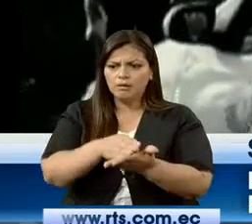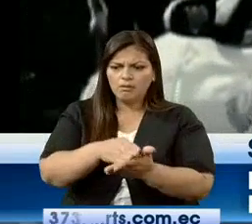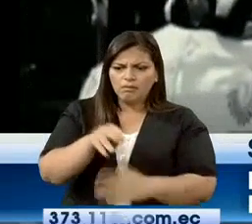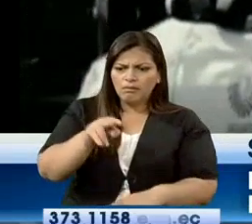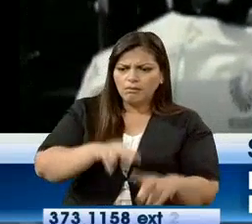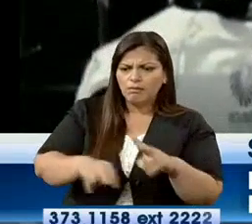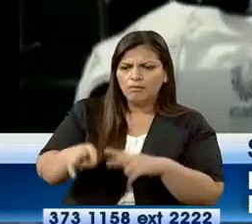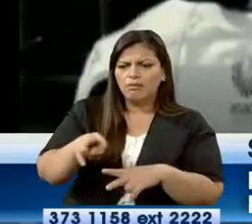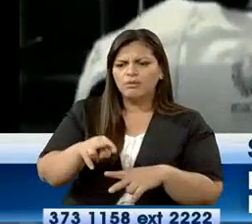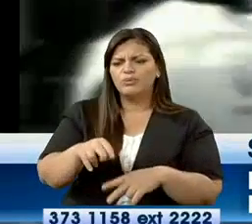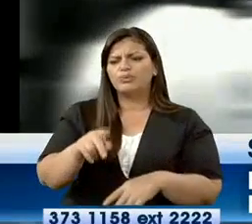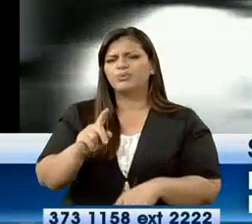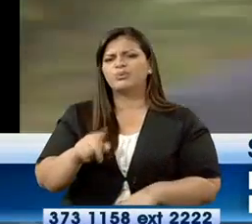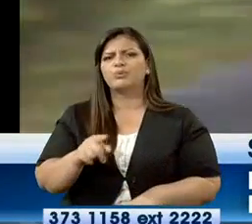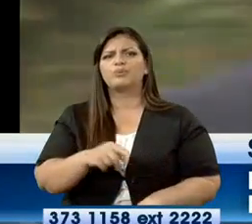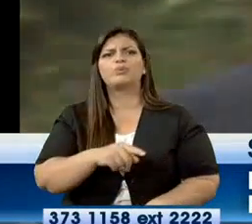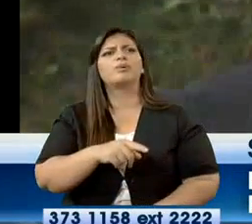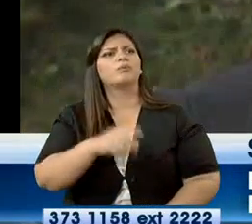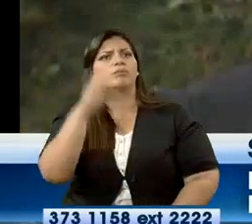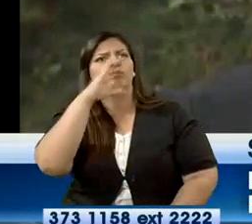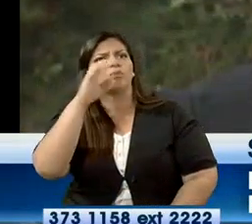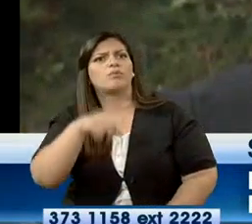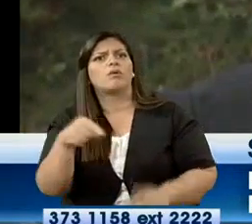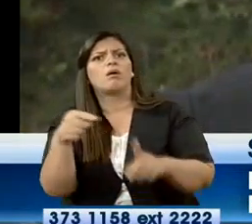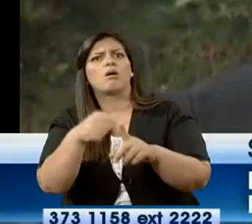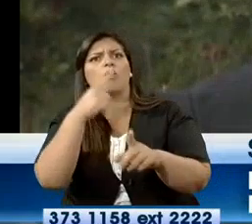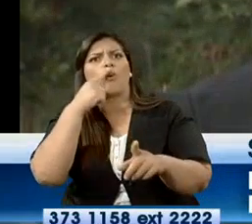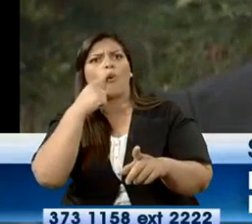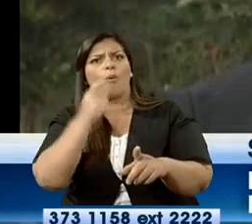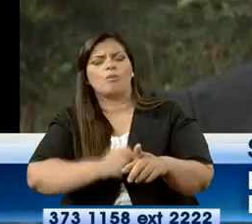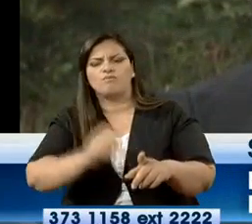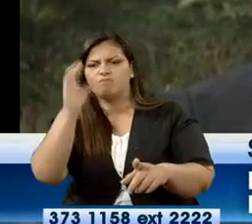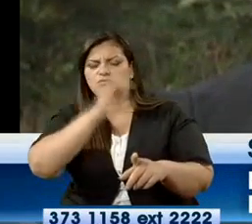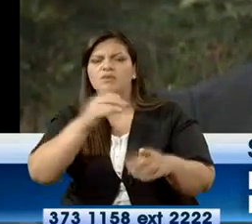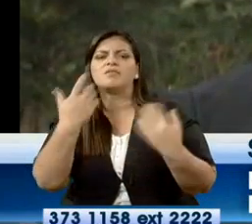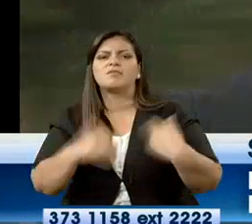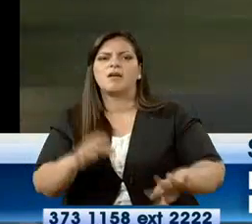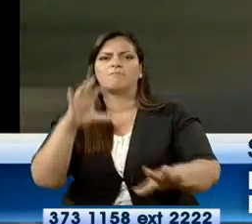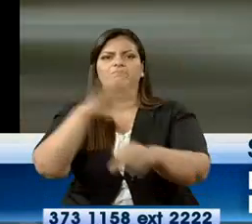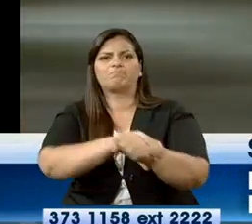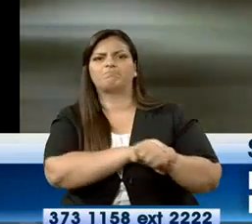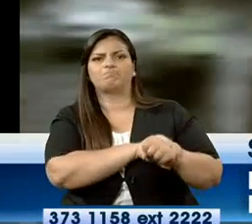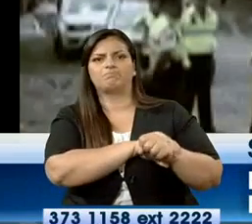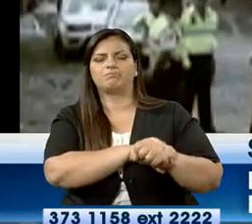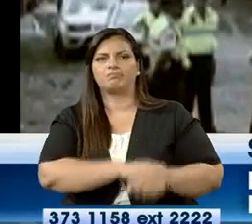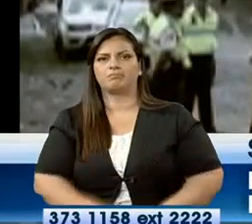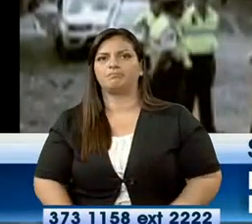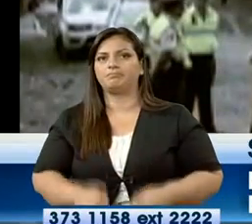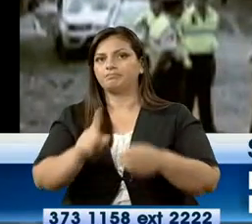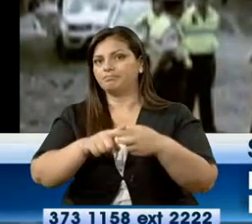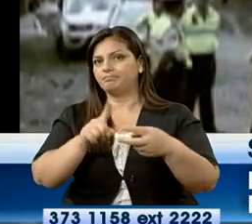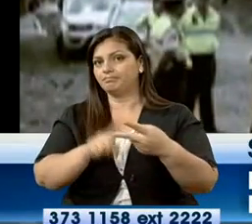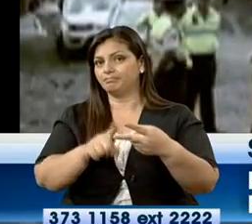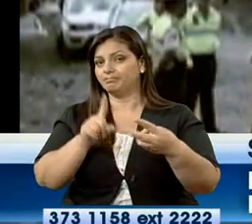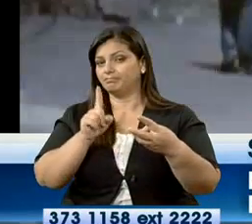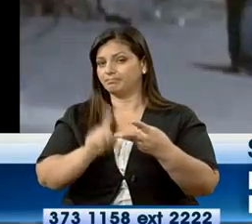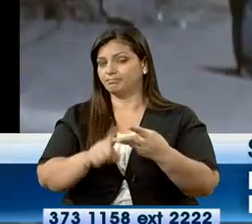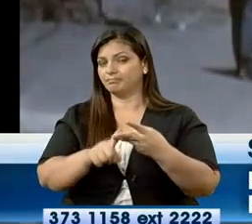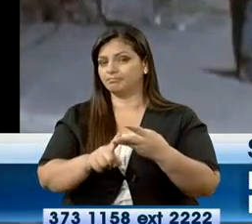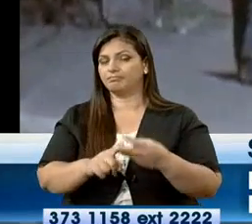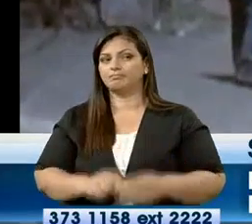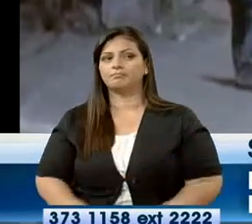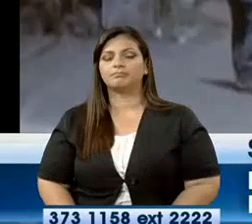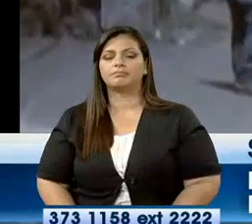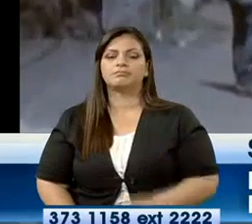desembocaron en la aprehensión del presunto causante de este delito. Hace 2 años entró en vigencia el COIP,